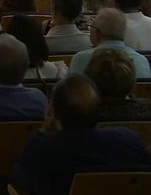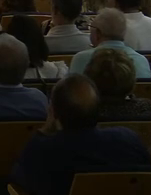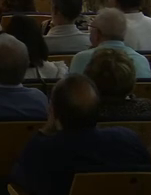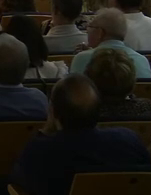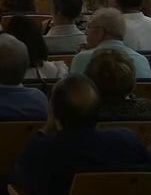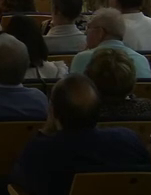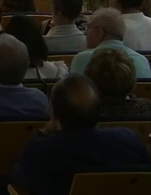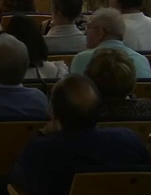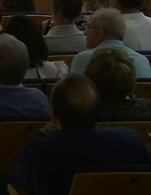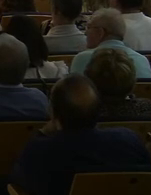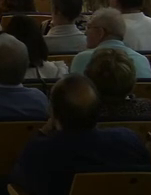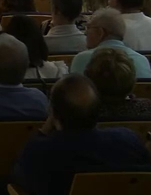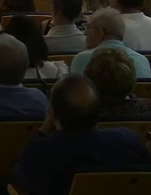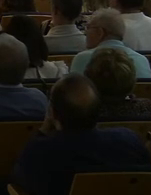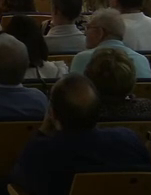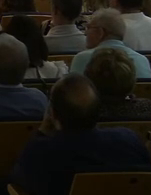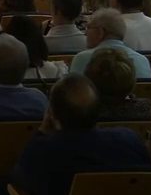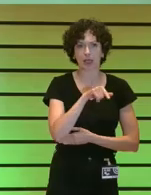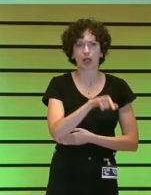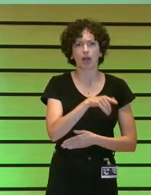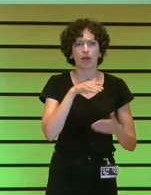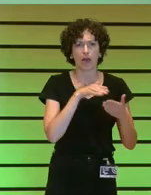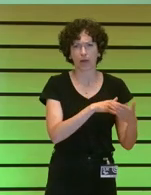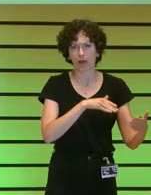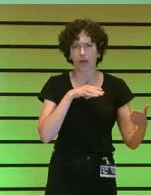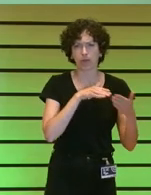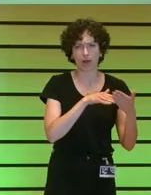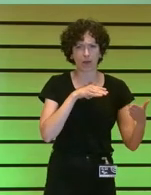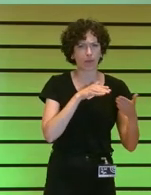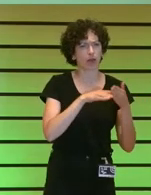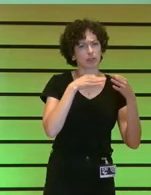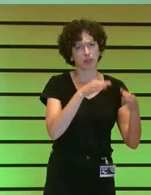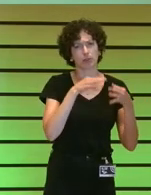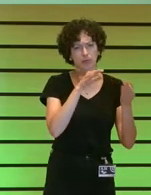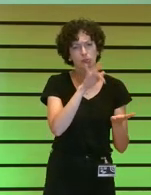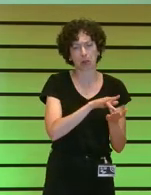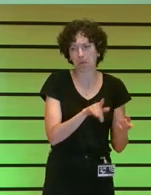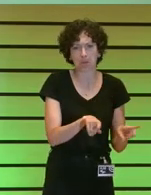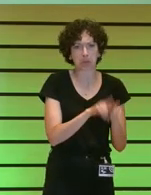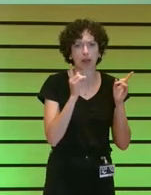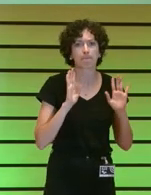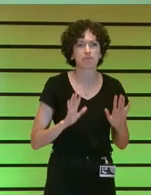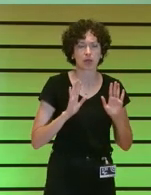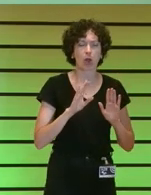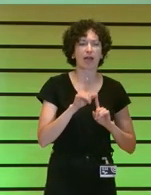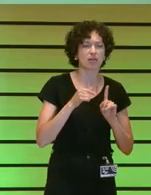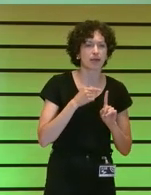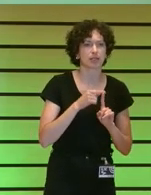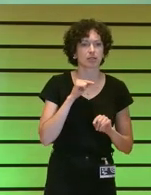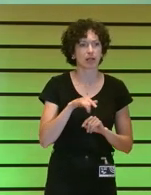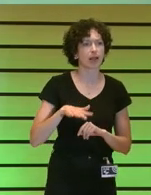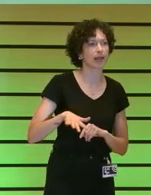personas con discapacidad con un montón de hándicaps que os encontréis por el camino a todas las horas y siendo capaces de generar no solamente